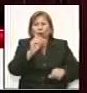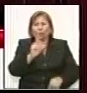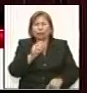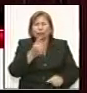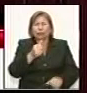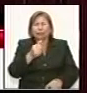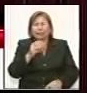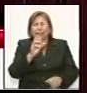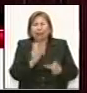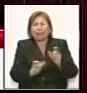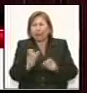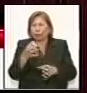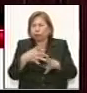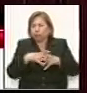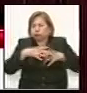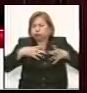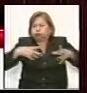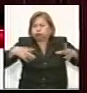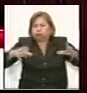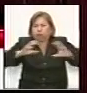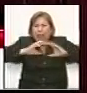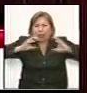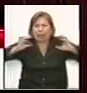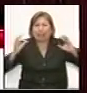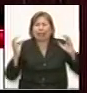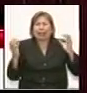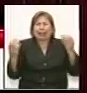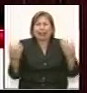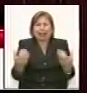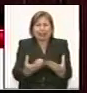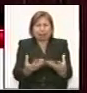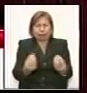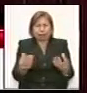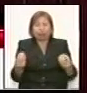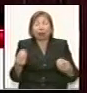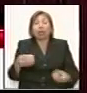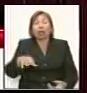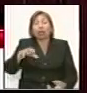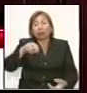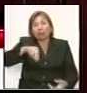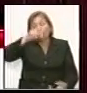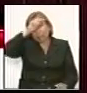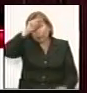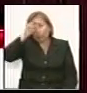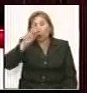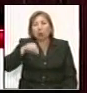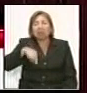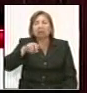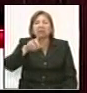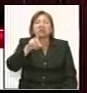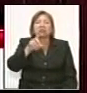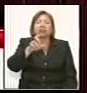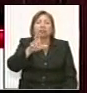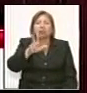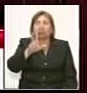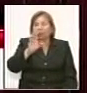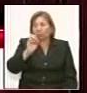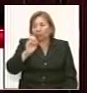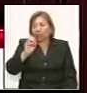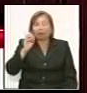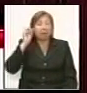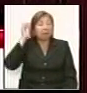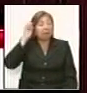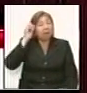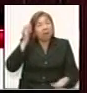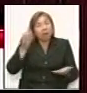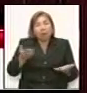Congreso indio, pero es el segundo congreso más grande del mundo, es el europeo. Pero en el Perú el congreso es muy pequeño, es de 130, por cuestiones políticas se dejó